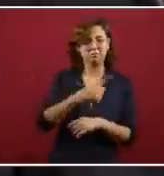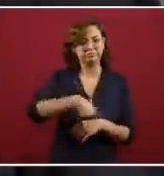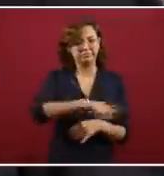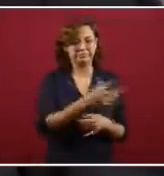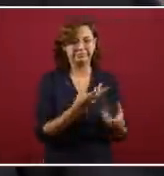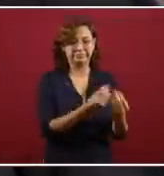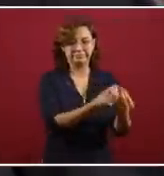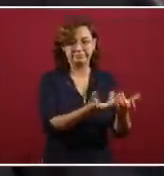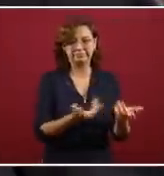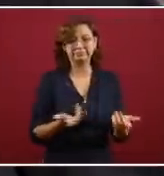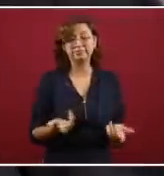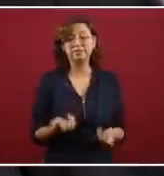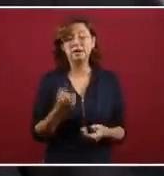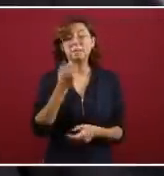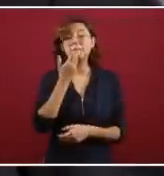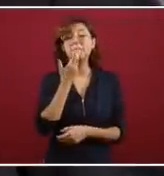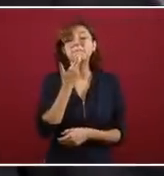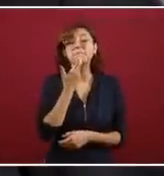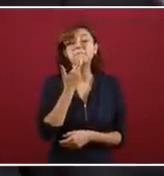Entonces es mejor